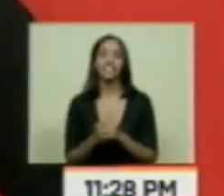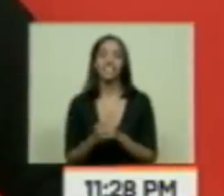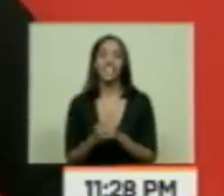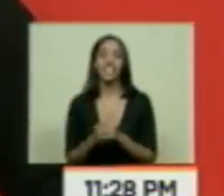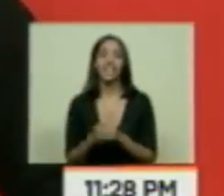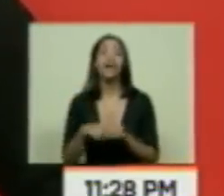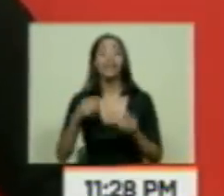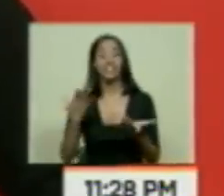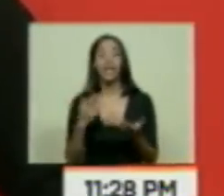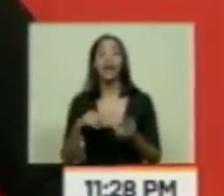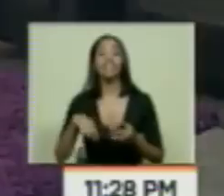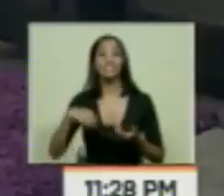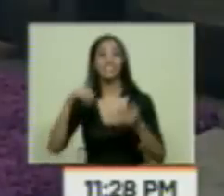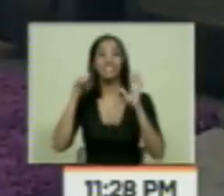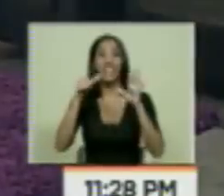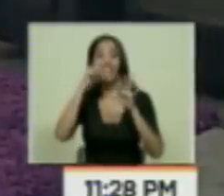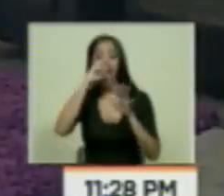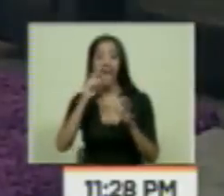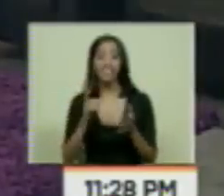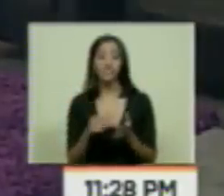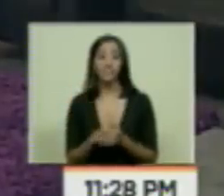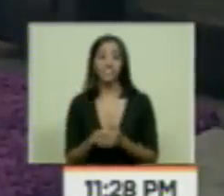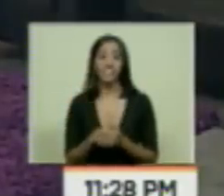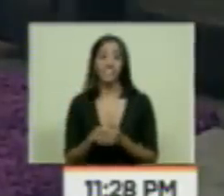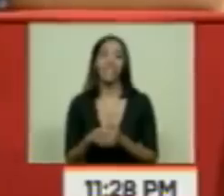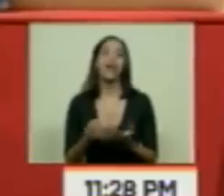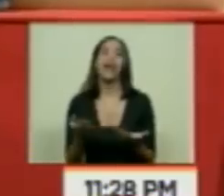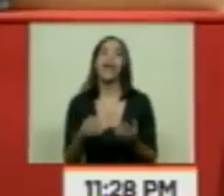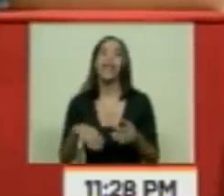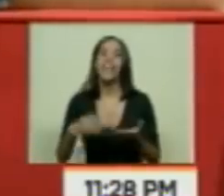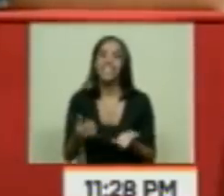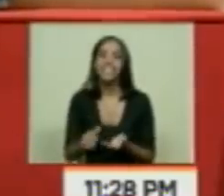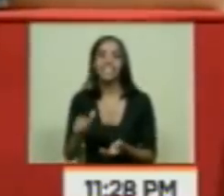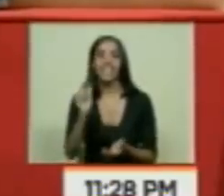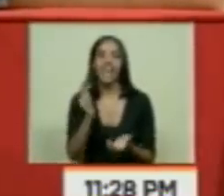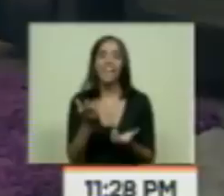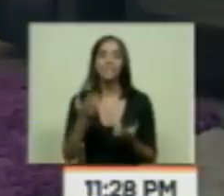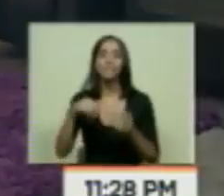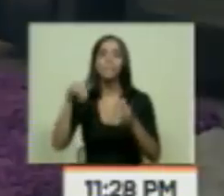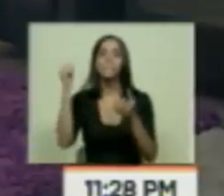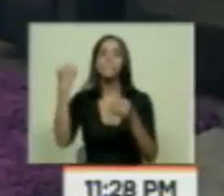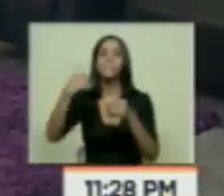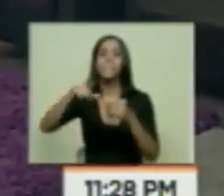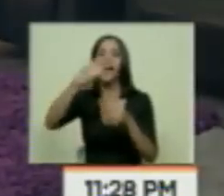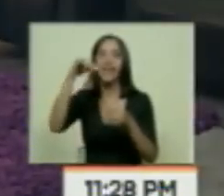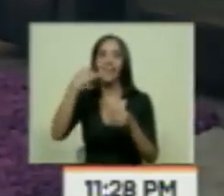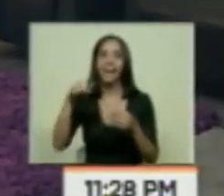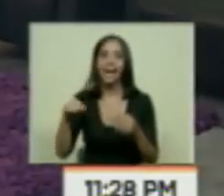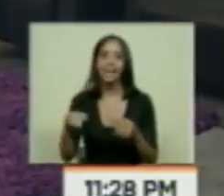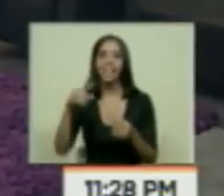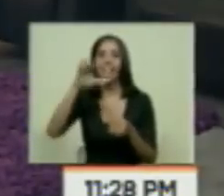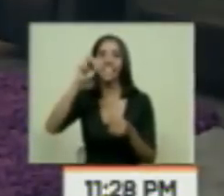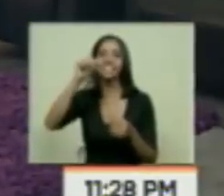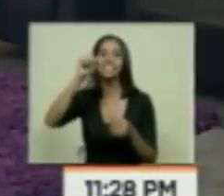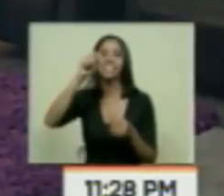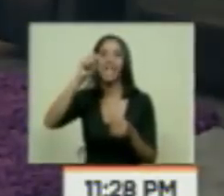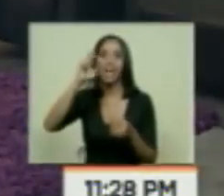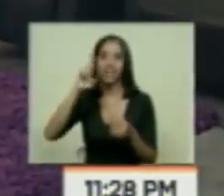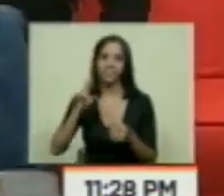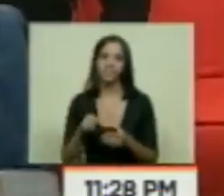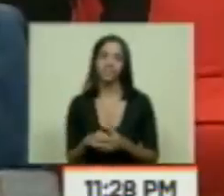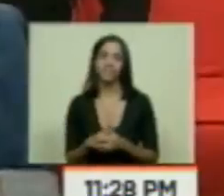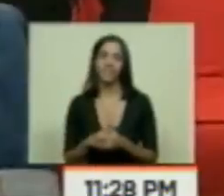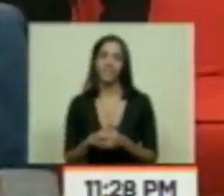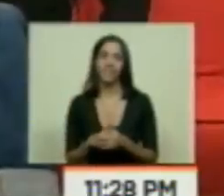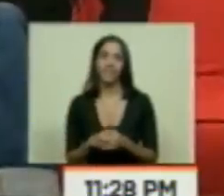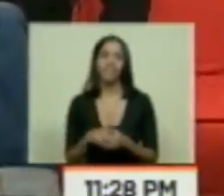cumpliendo años la señora Esther en Caña de Azúcar, en Maracay. También por allá. Saludos a la señora Esther allá en Estado Aragua. El pueblo de Naiguatá,